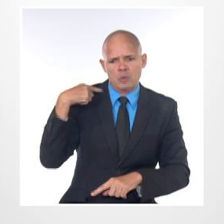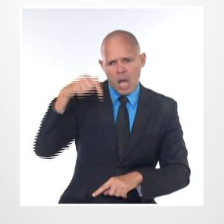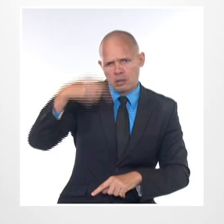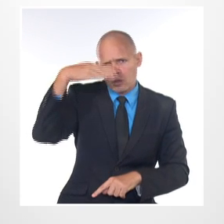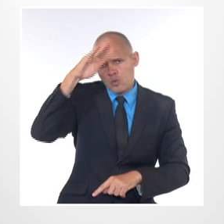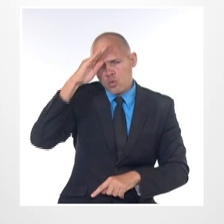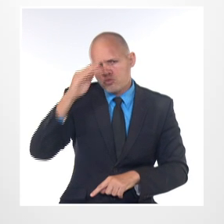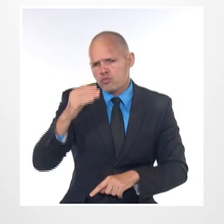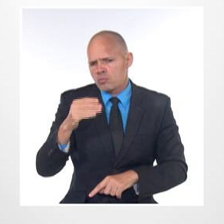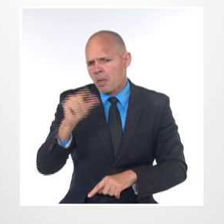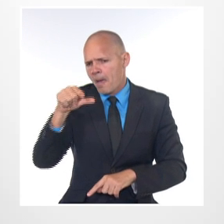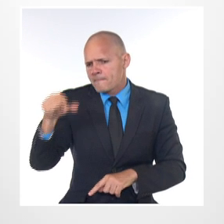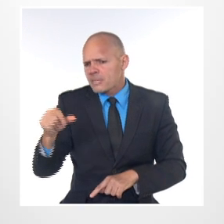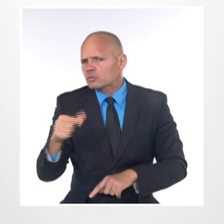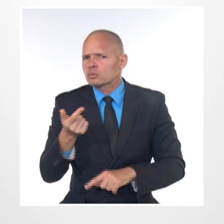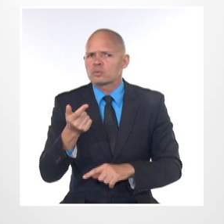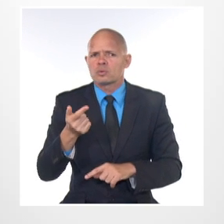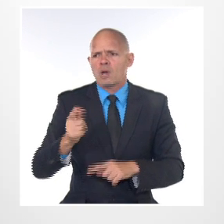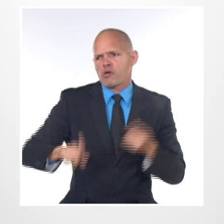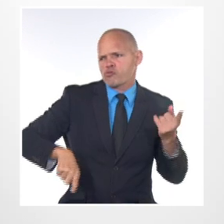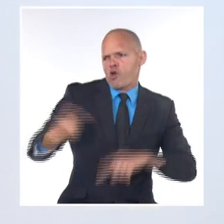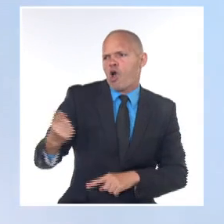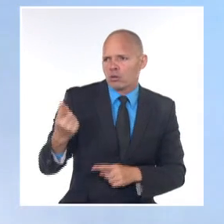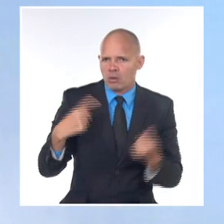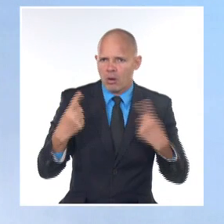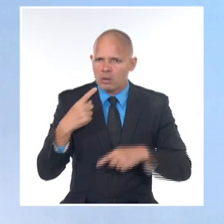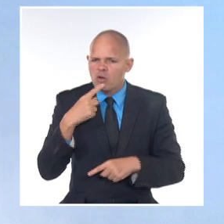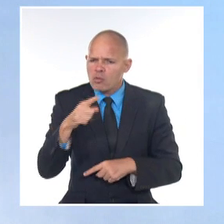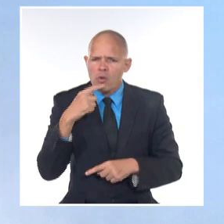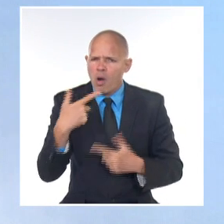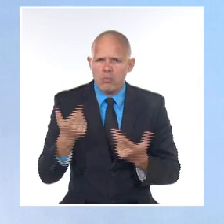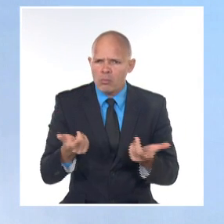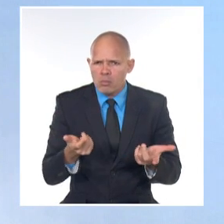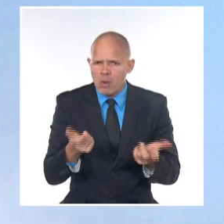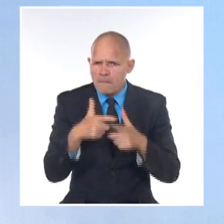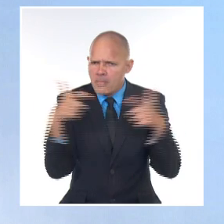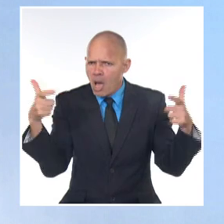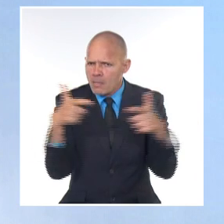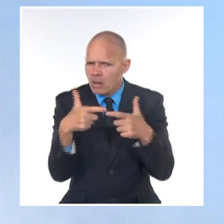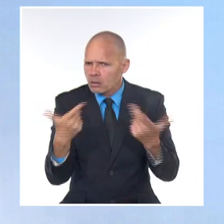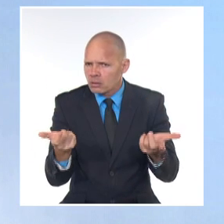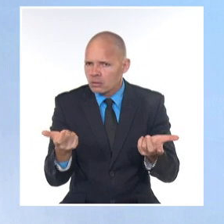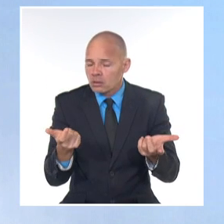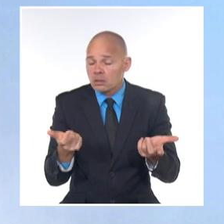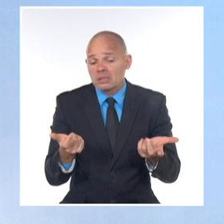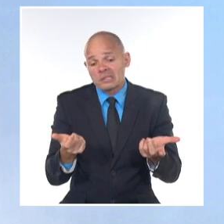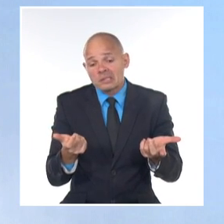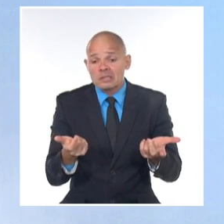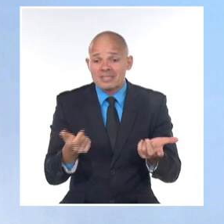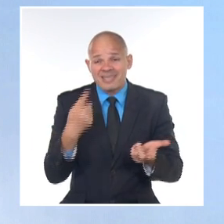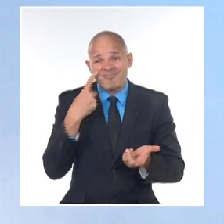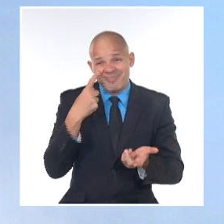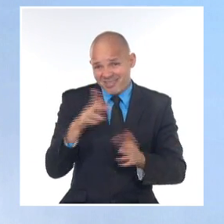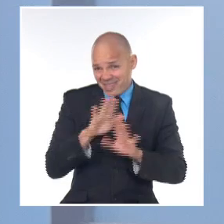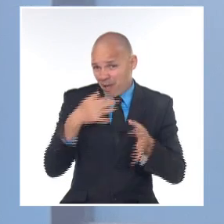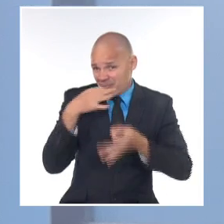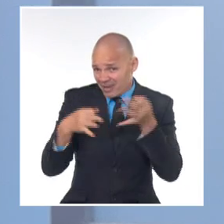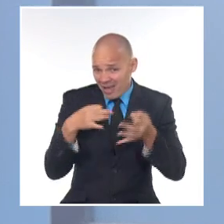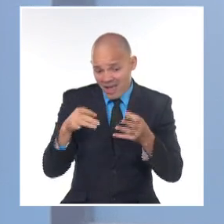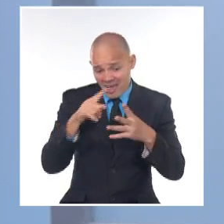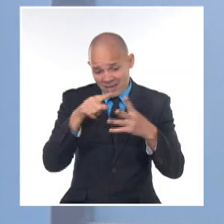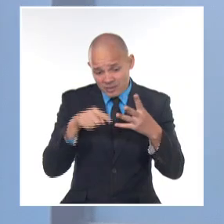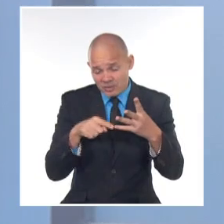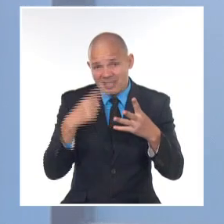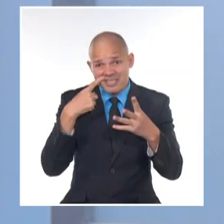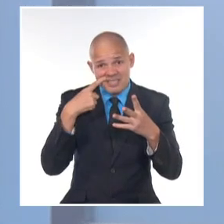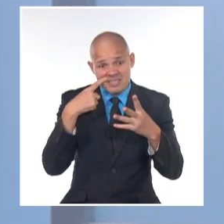conducta, desobediencia, desacato, atentado, resistencia. A ver, como se ha estado explicando, se trata de conductas delictivas graves, conductas delictivas que son muy